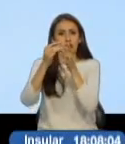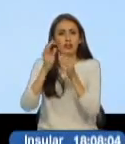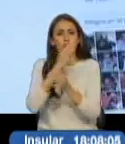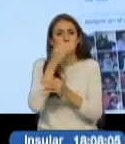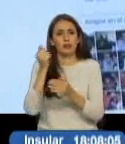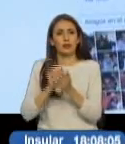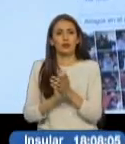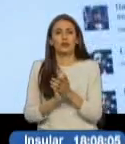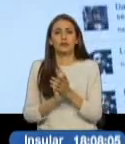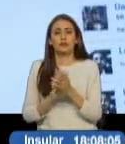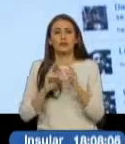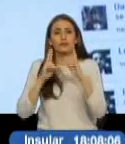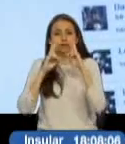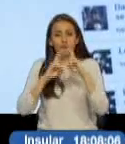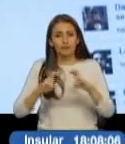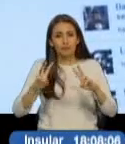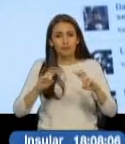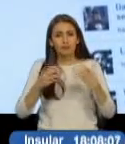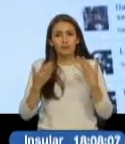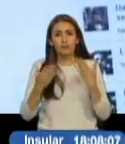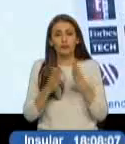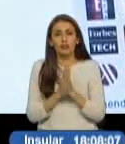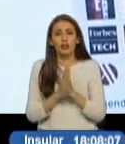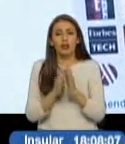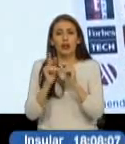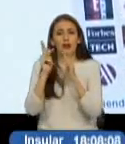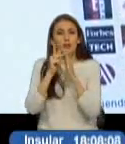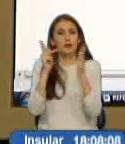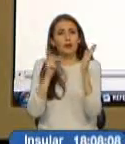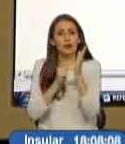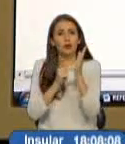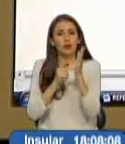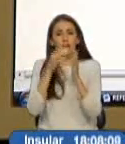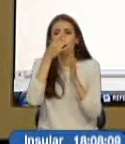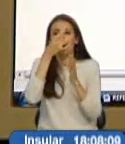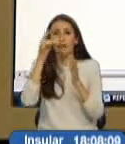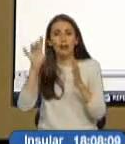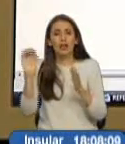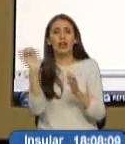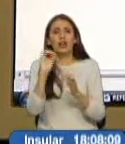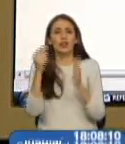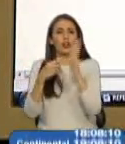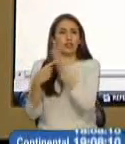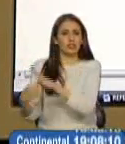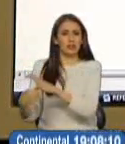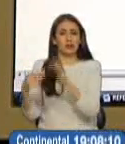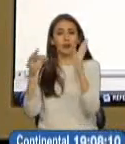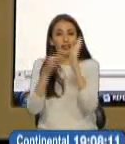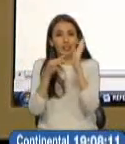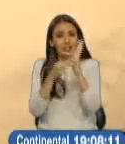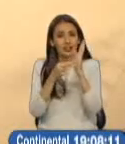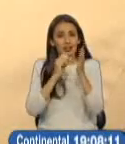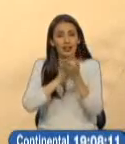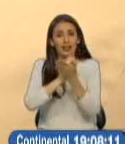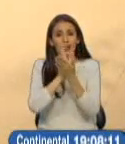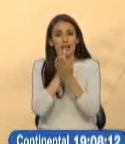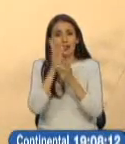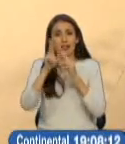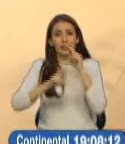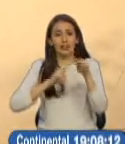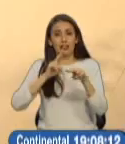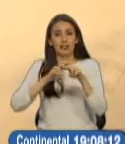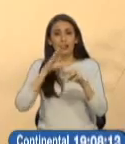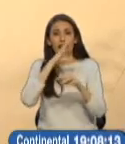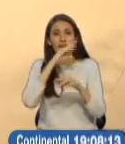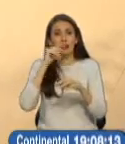detalle respecto al proyecto de ley que regula los actos de odio y discriminación en redes sociales e internet, que remitió a la Asamblea el expresidente